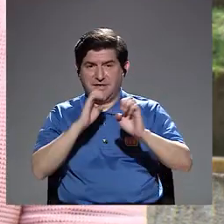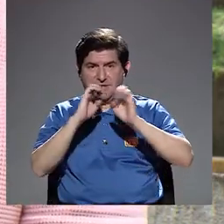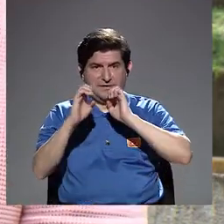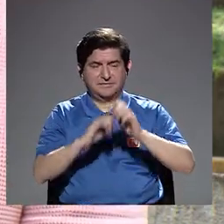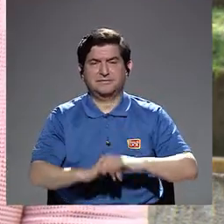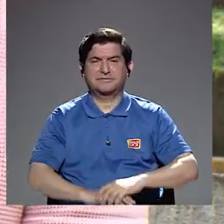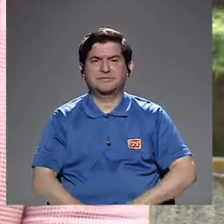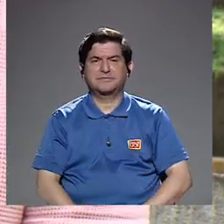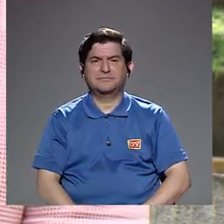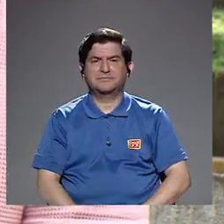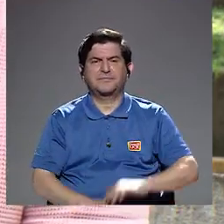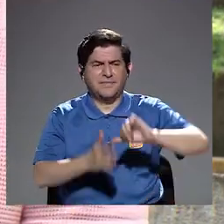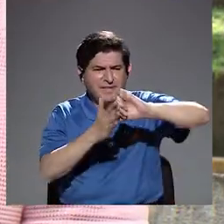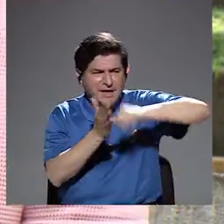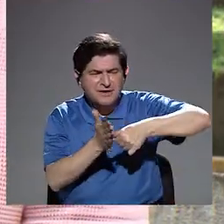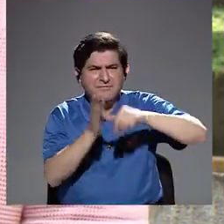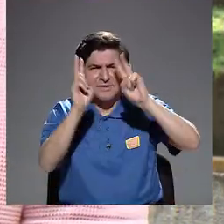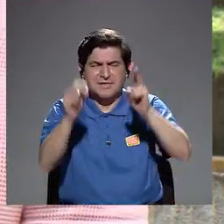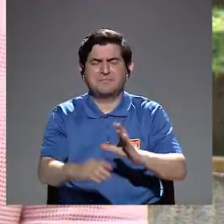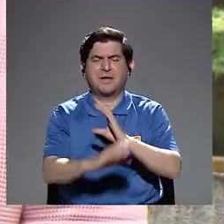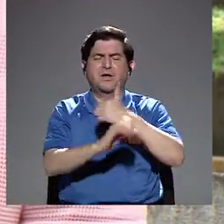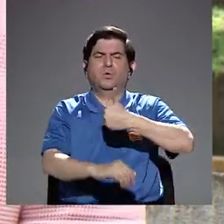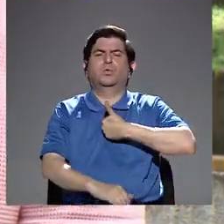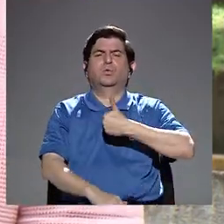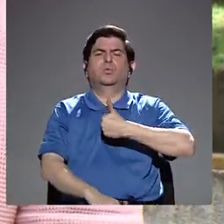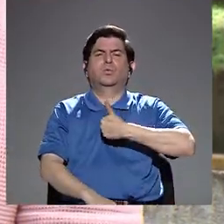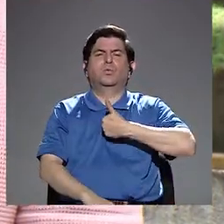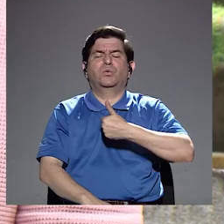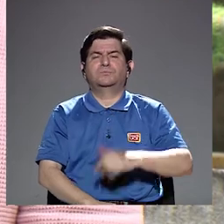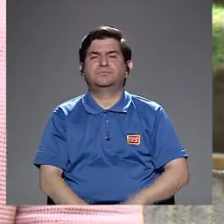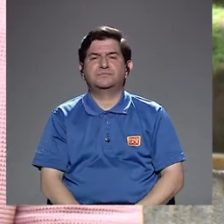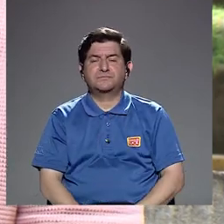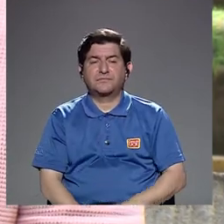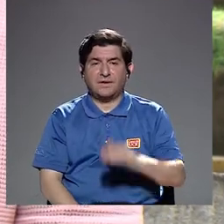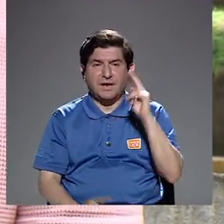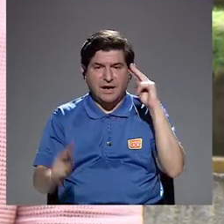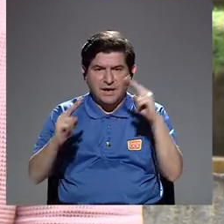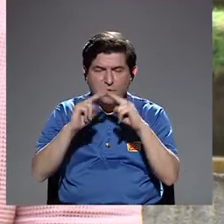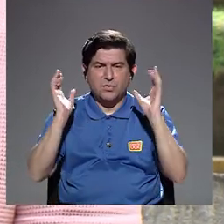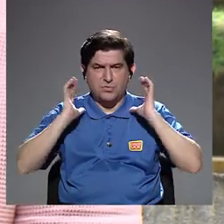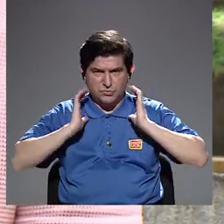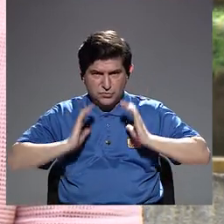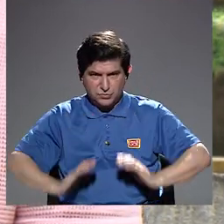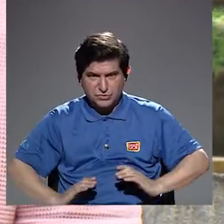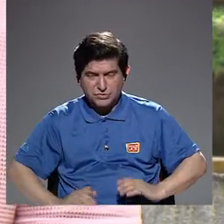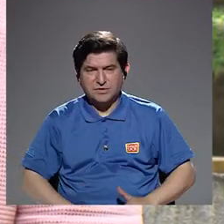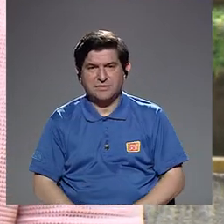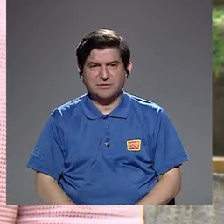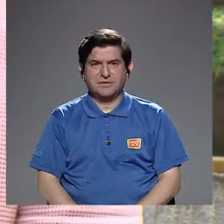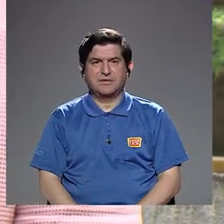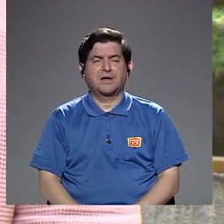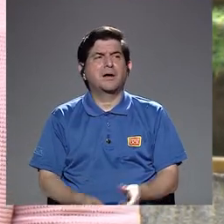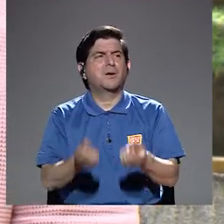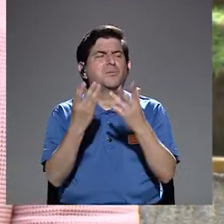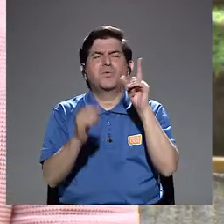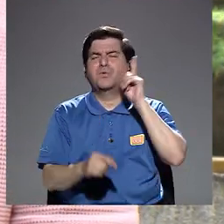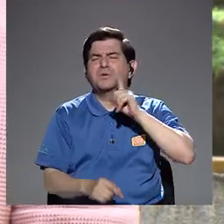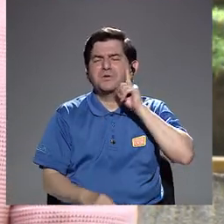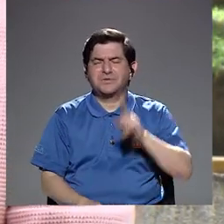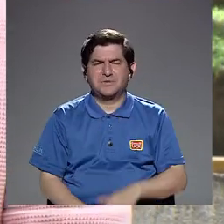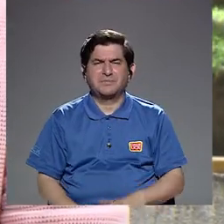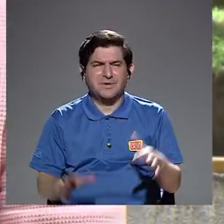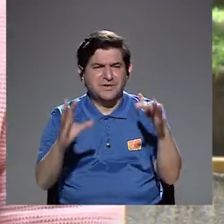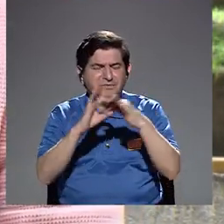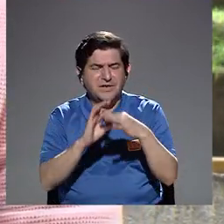entrevista, a enfatizar mucho en un tema de autocuidado, ¿verdad?, a conocer nuestro cuerpo, a conocernos. Hay muchos mitos y